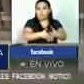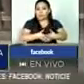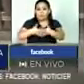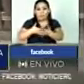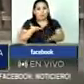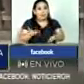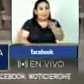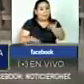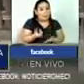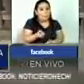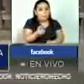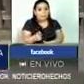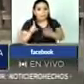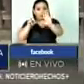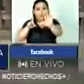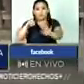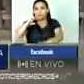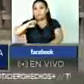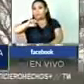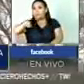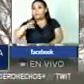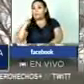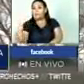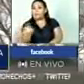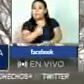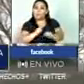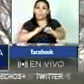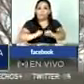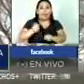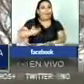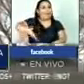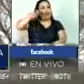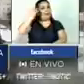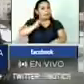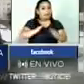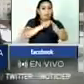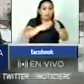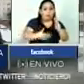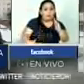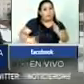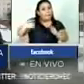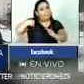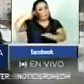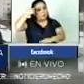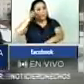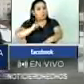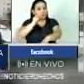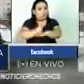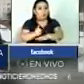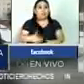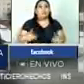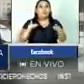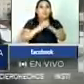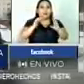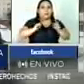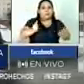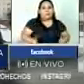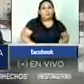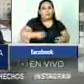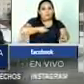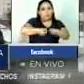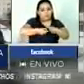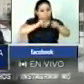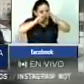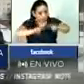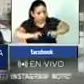aproxima a las 60.000 víctimas mortales que la Casa Blanca marcó como máximo la administración también enfrenta dos investigaciones